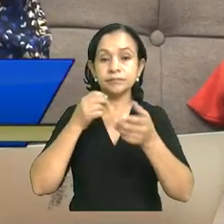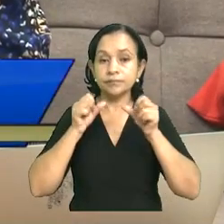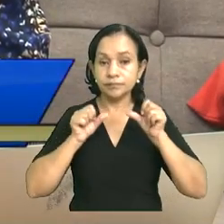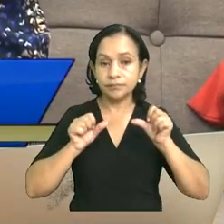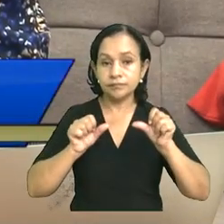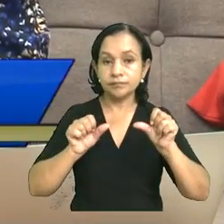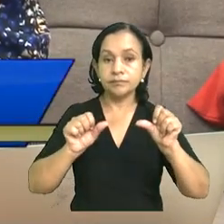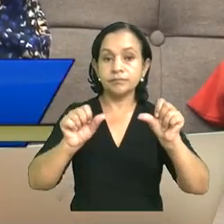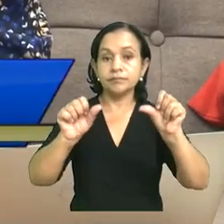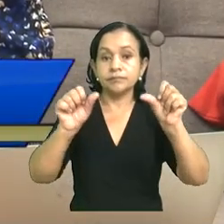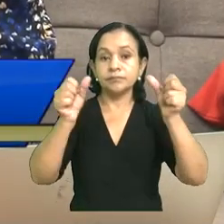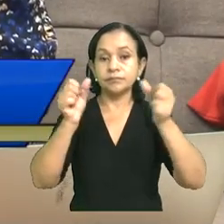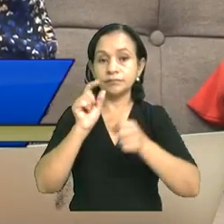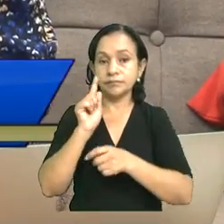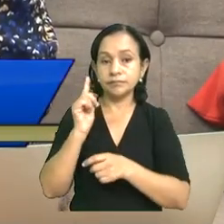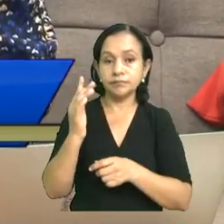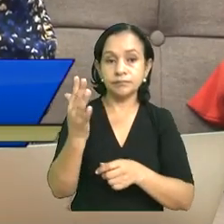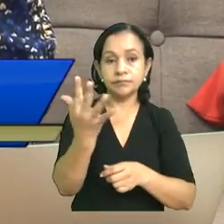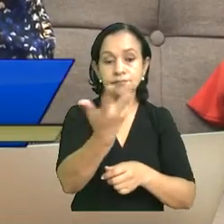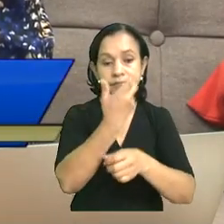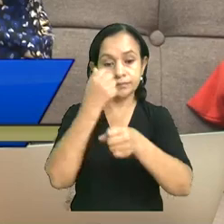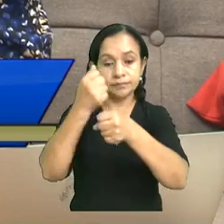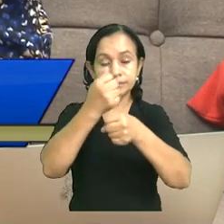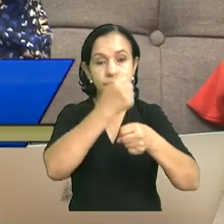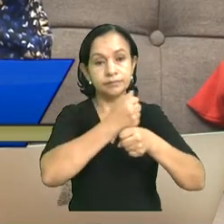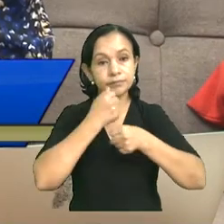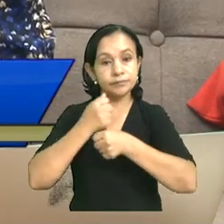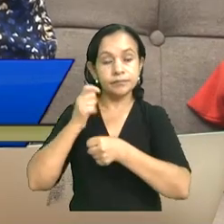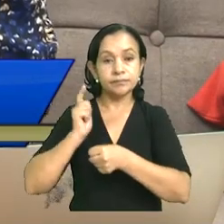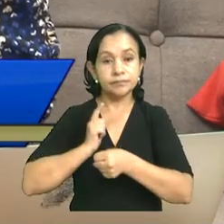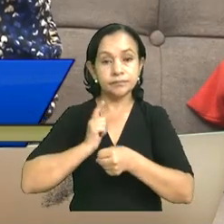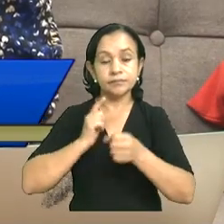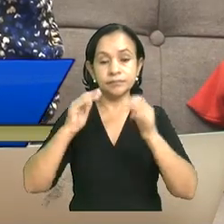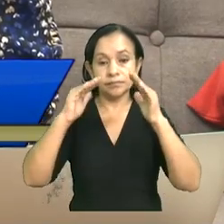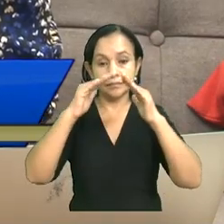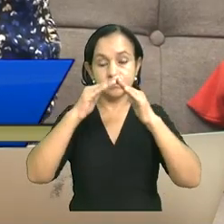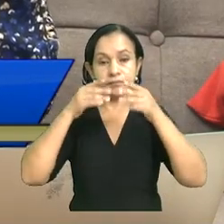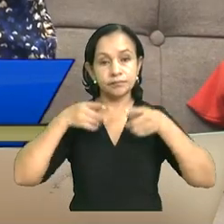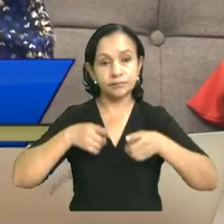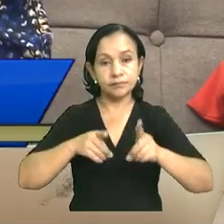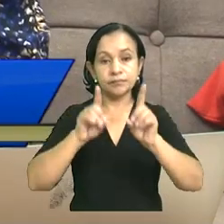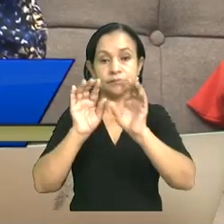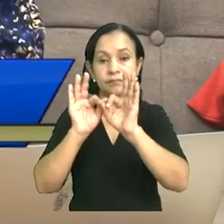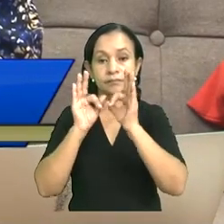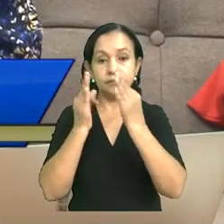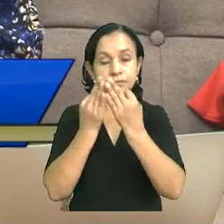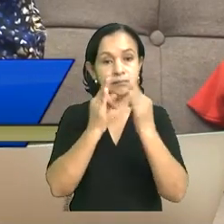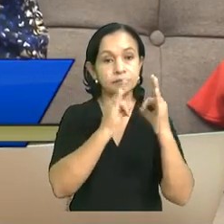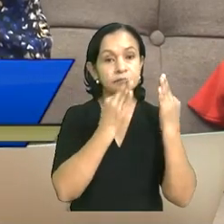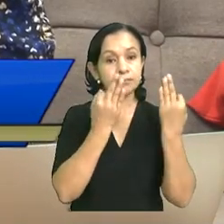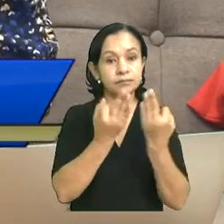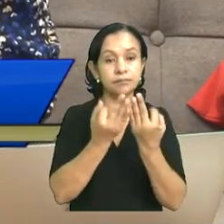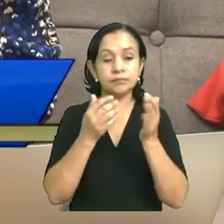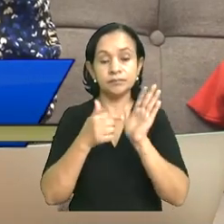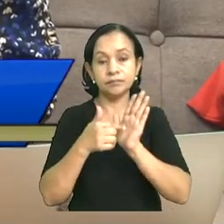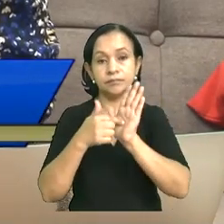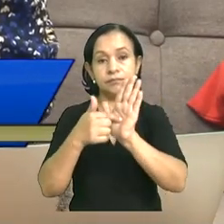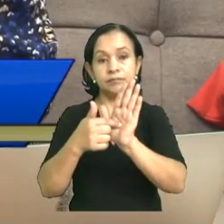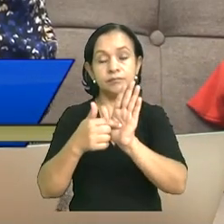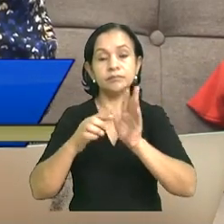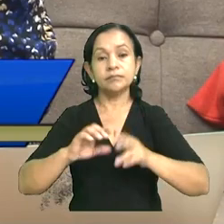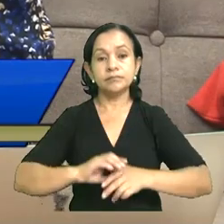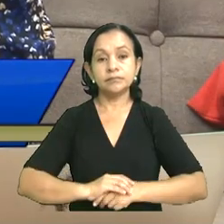continuar con todo este proceso de garantizar viviendas dignas a las familias. Por ejemplo, en